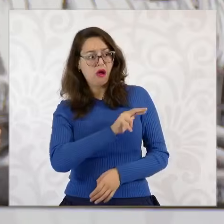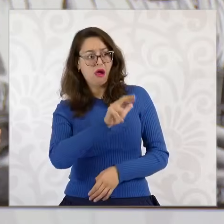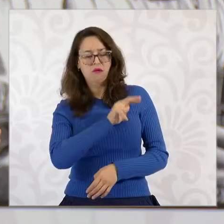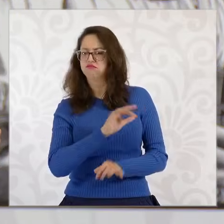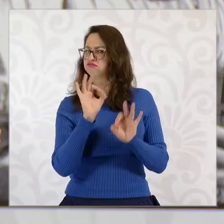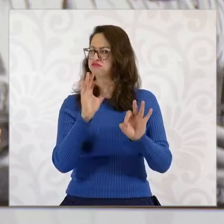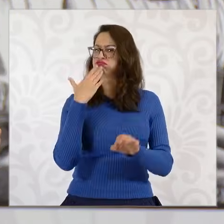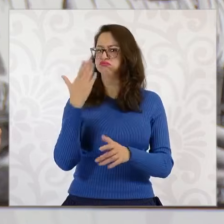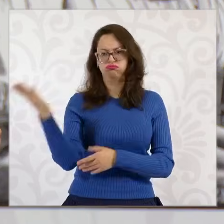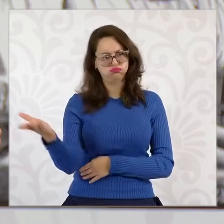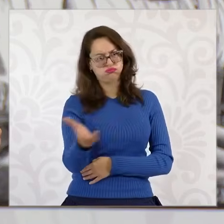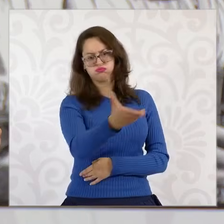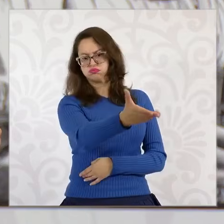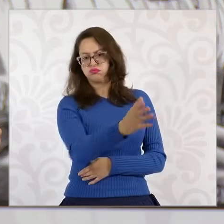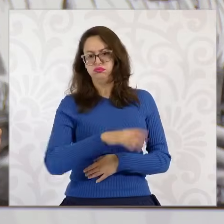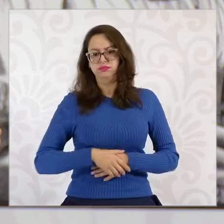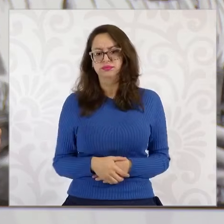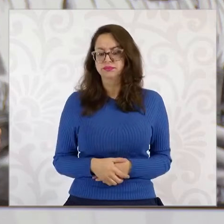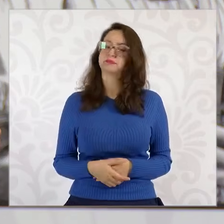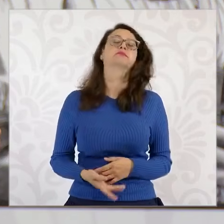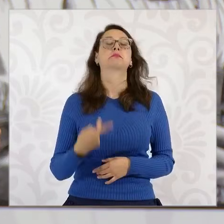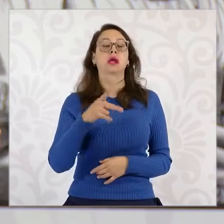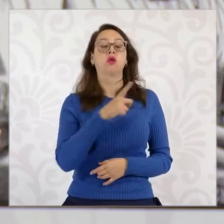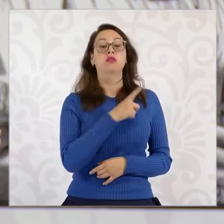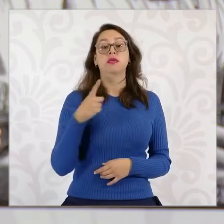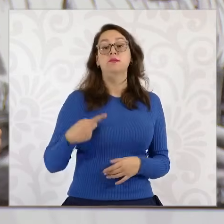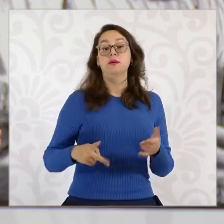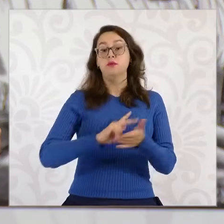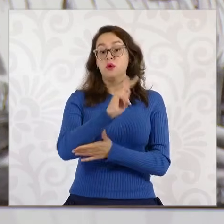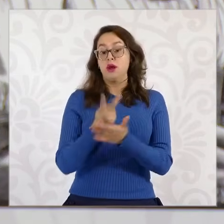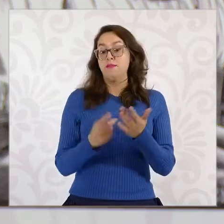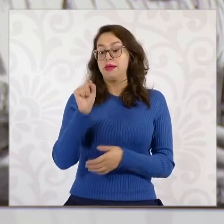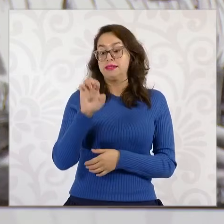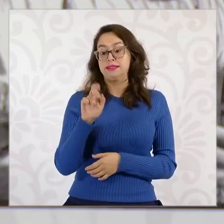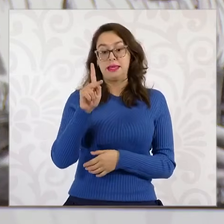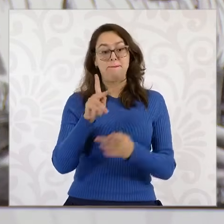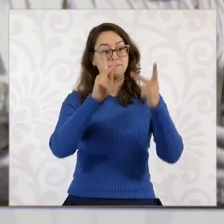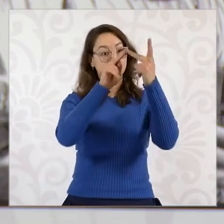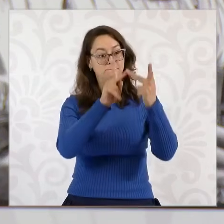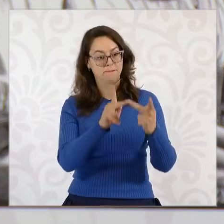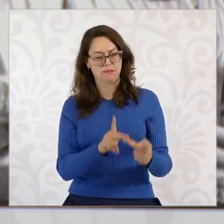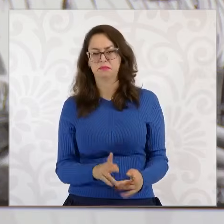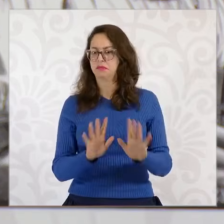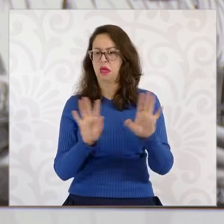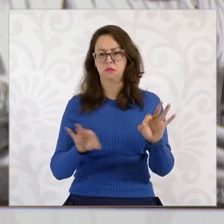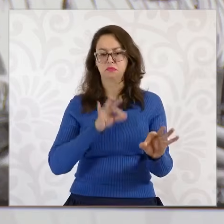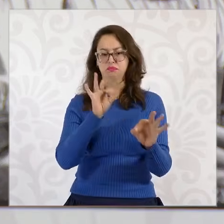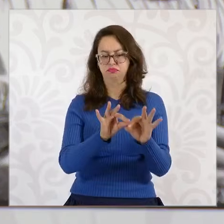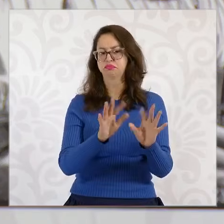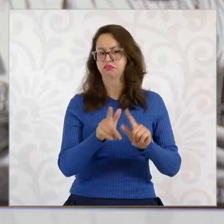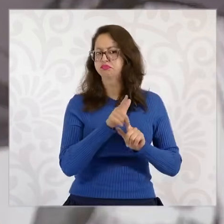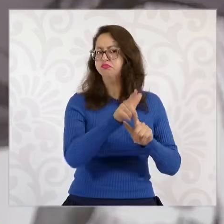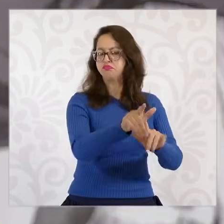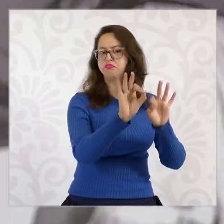que regirse pues, por lo que establece la Secretaría de Educación Pública. Pero el gobierno lo que tiene que garantizar es que la